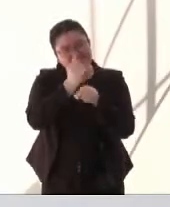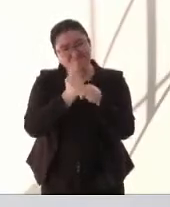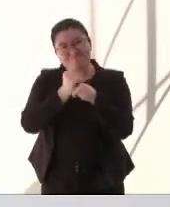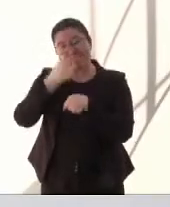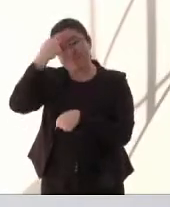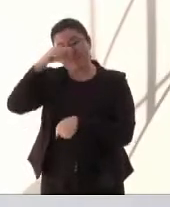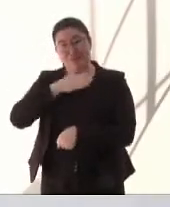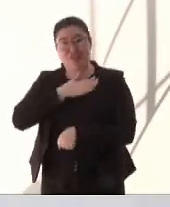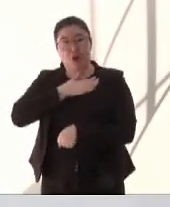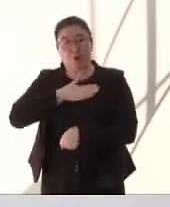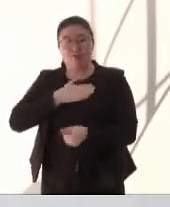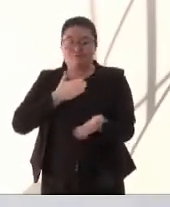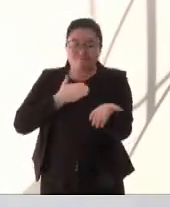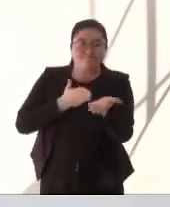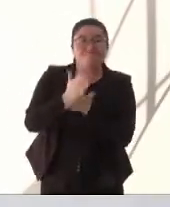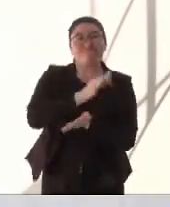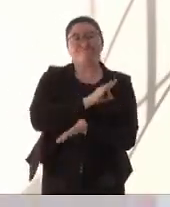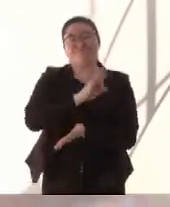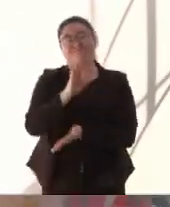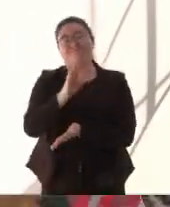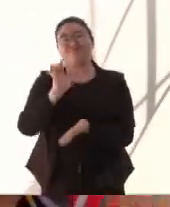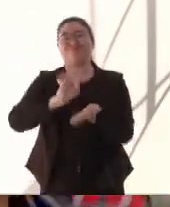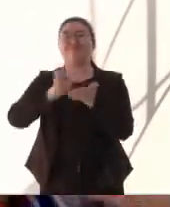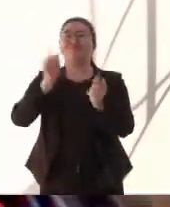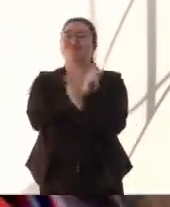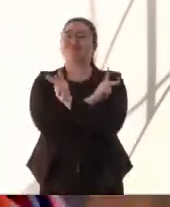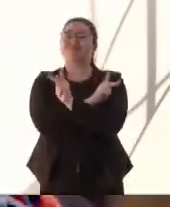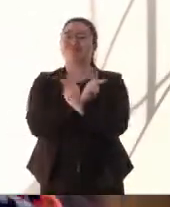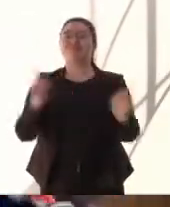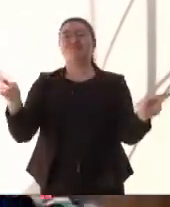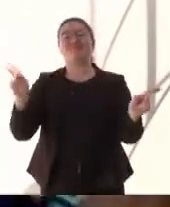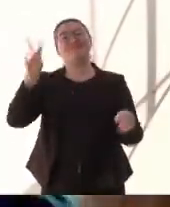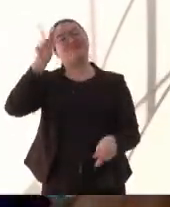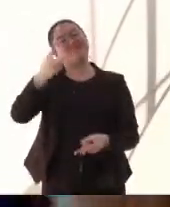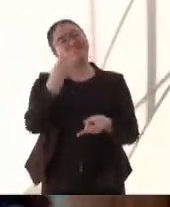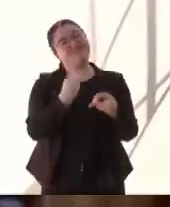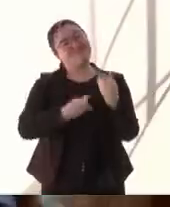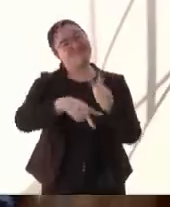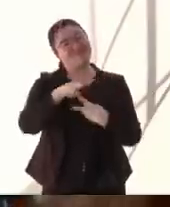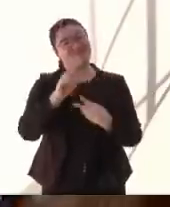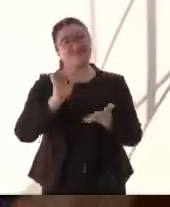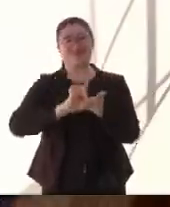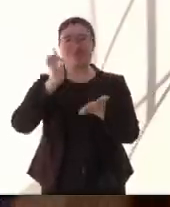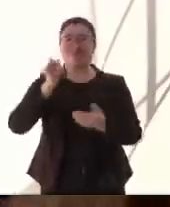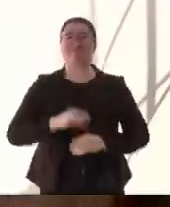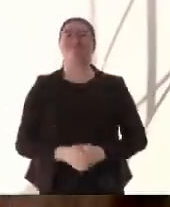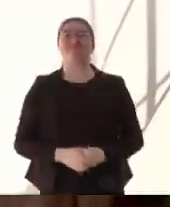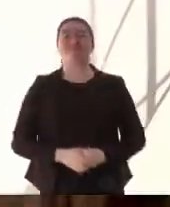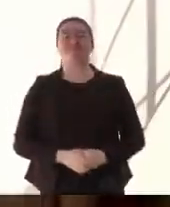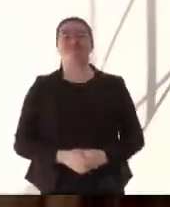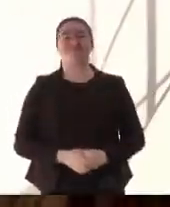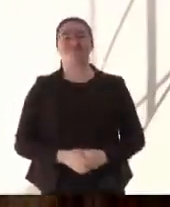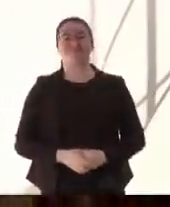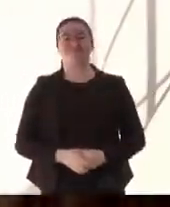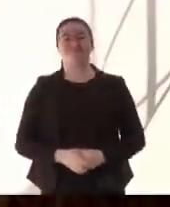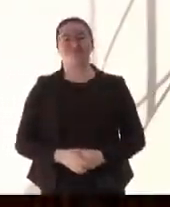justicia. Muchísimas gracias a todos y a todas. Y qué bueno que estamos en esto.